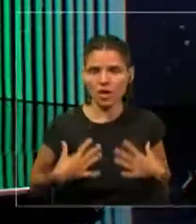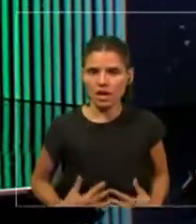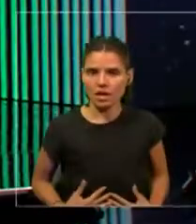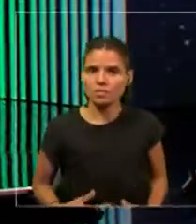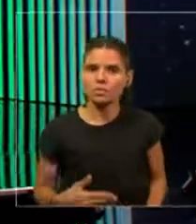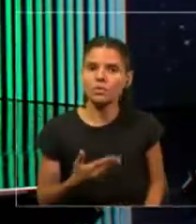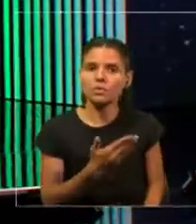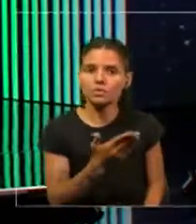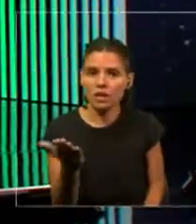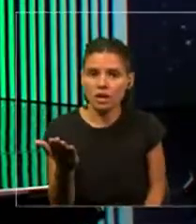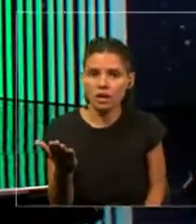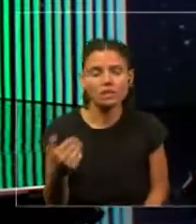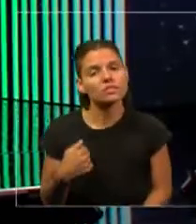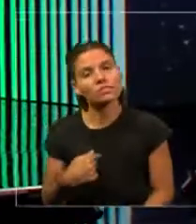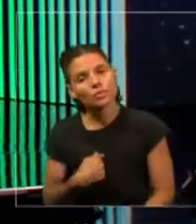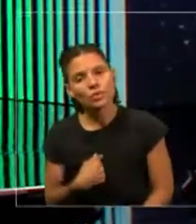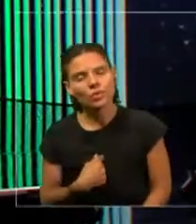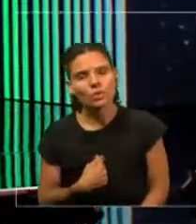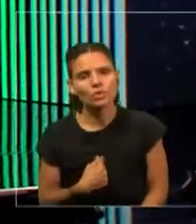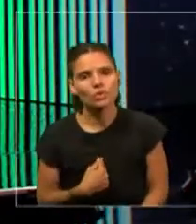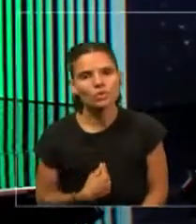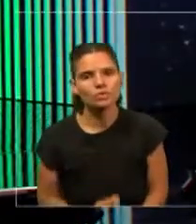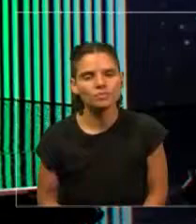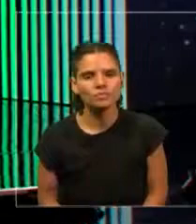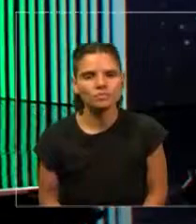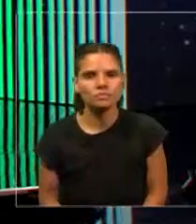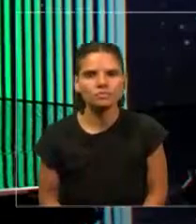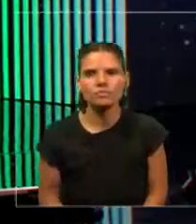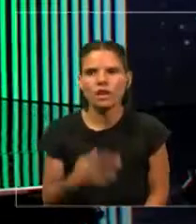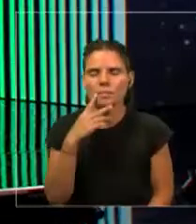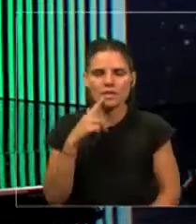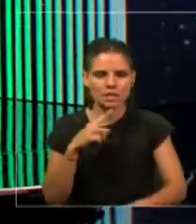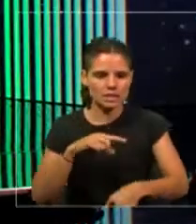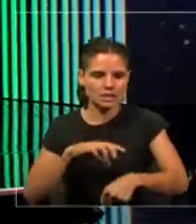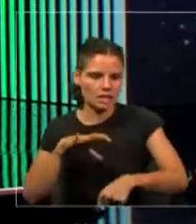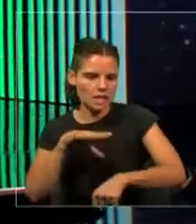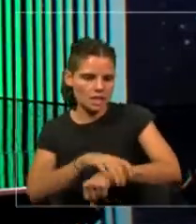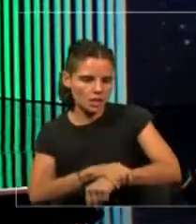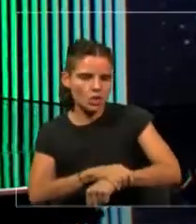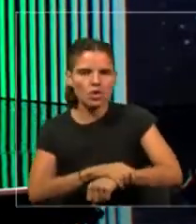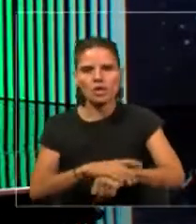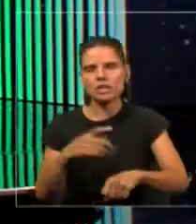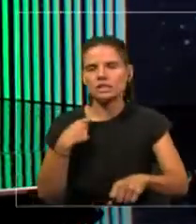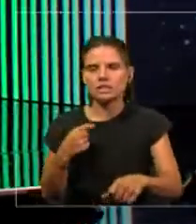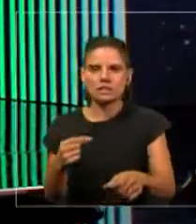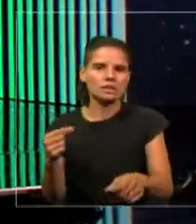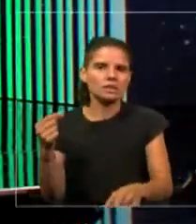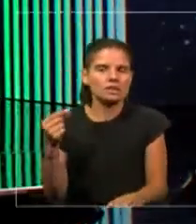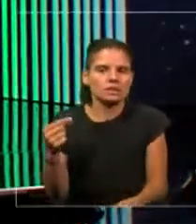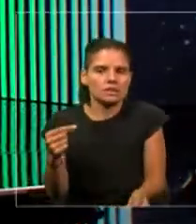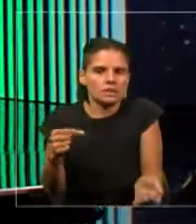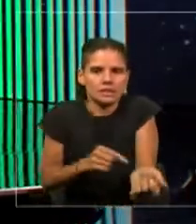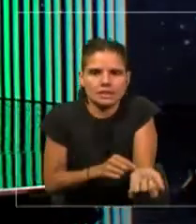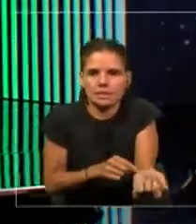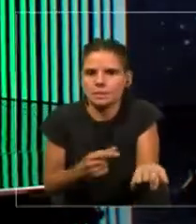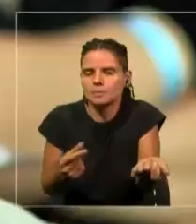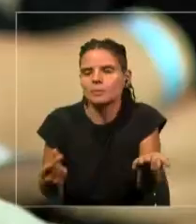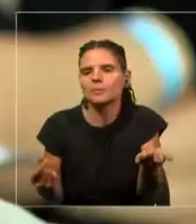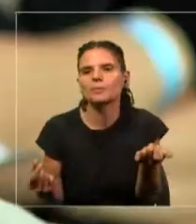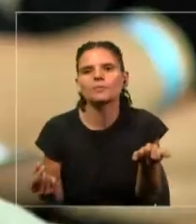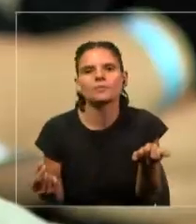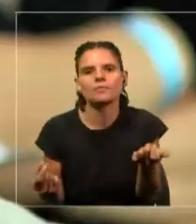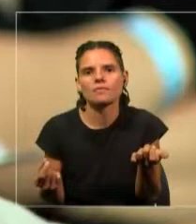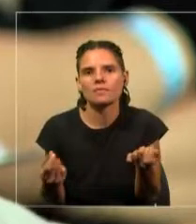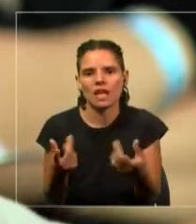Usted, yo, captores, relojes conectados, chip, muy prontamente en nuestros